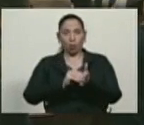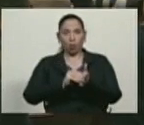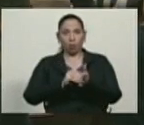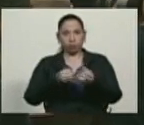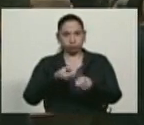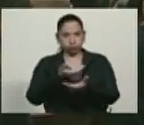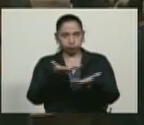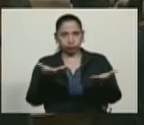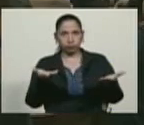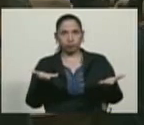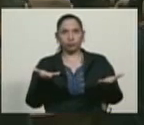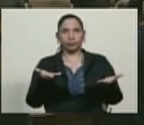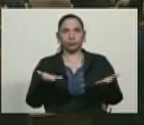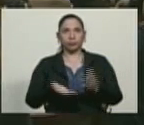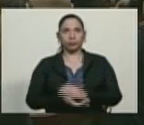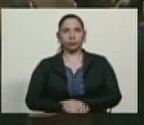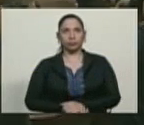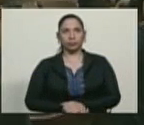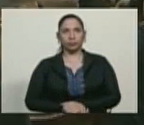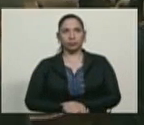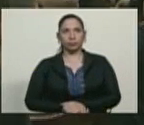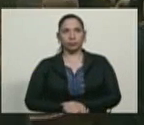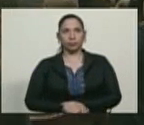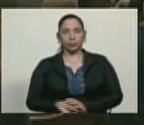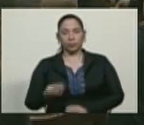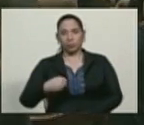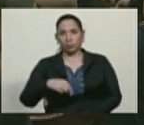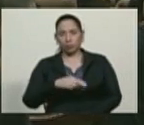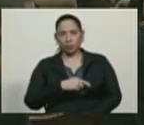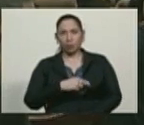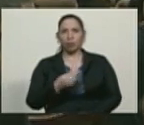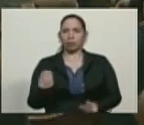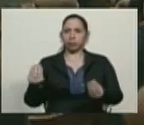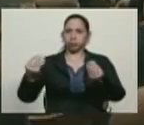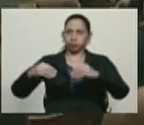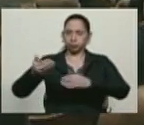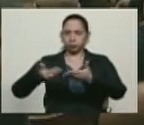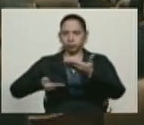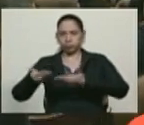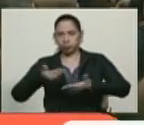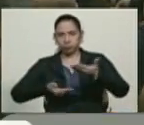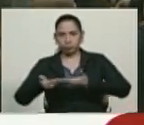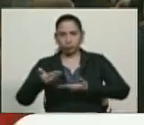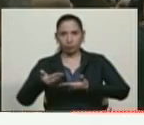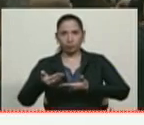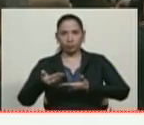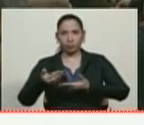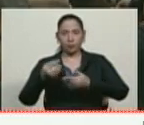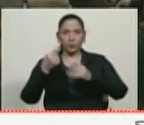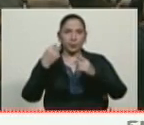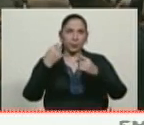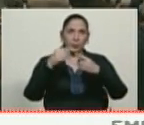señores. Hemos celebrado intensas negociaciones en detalle